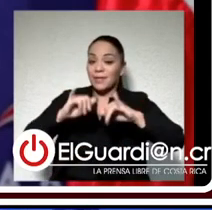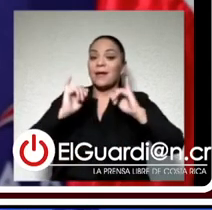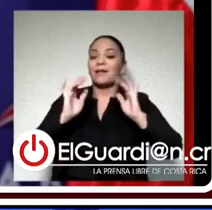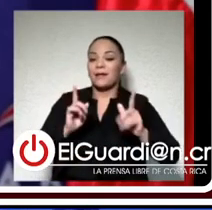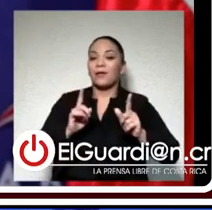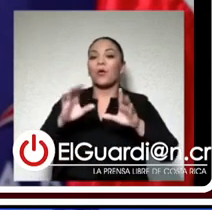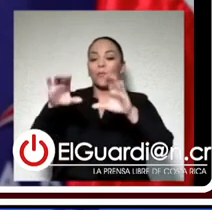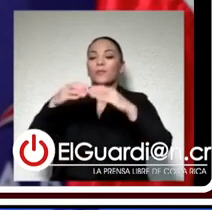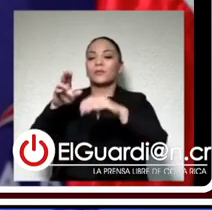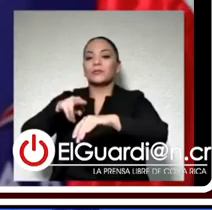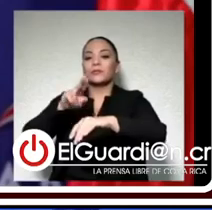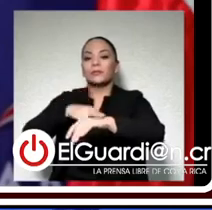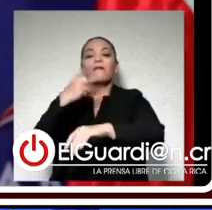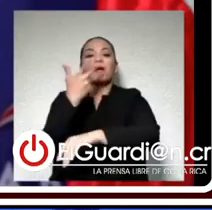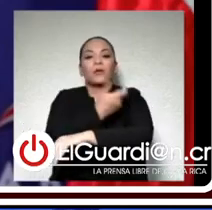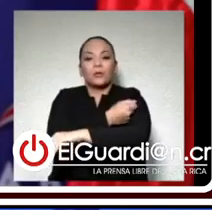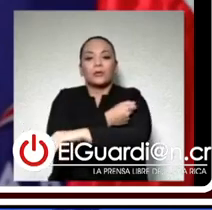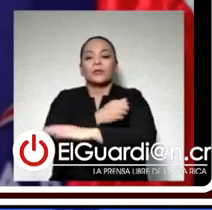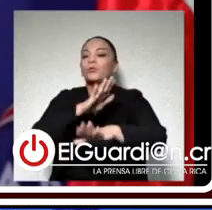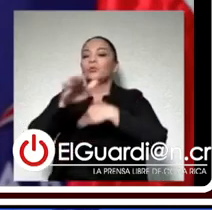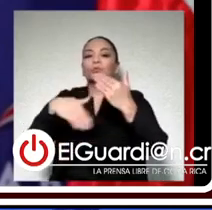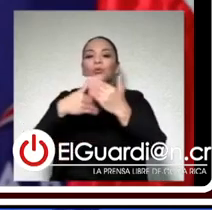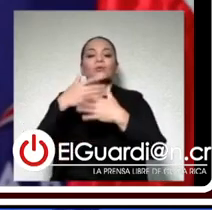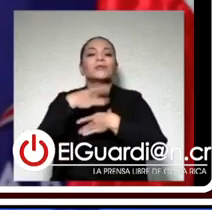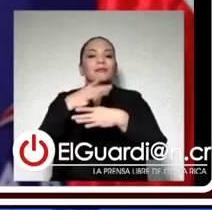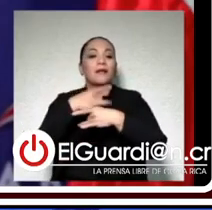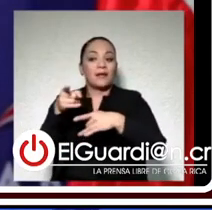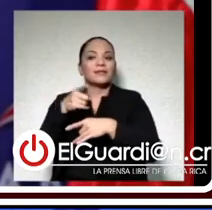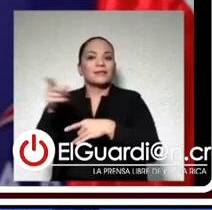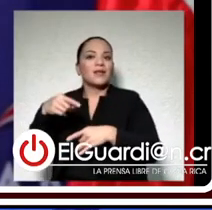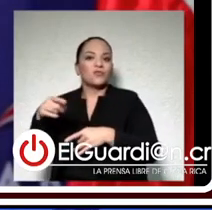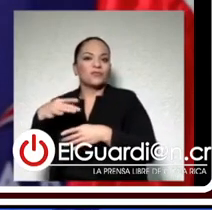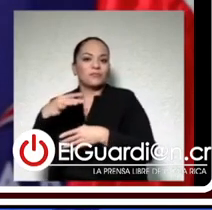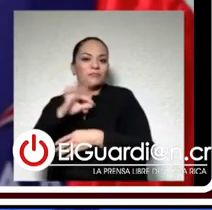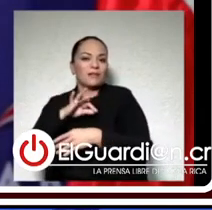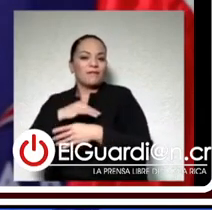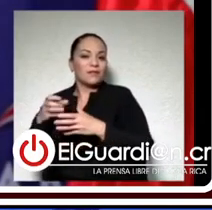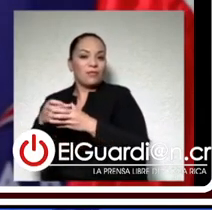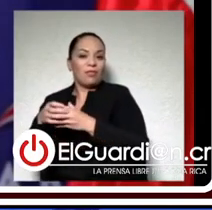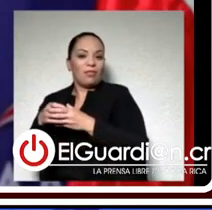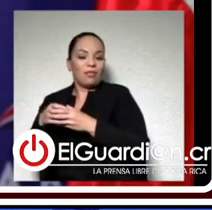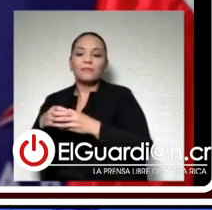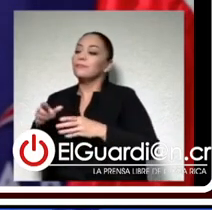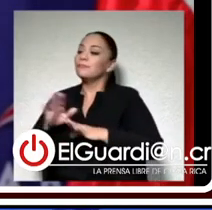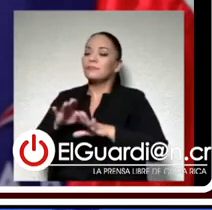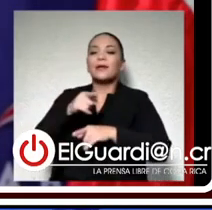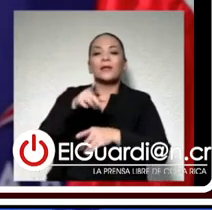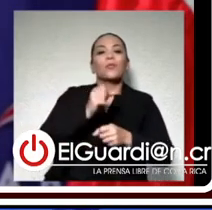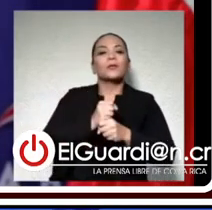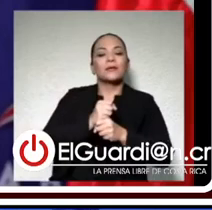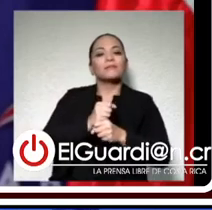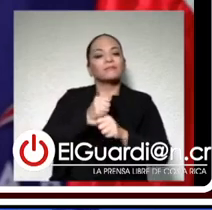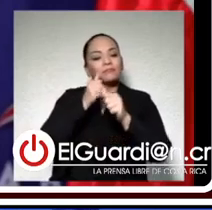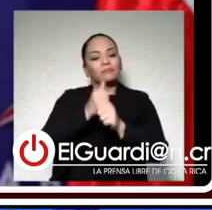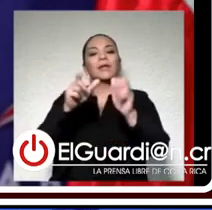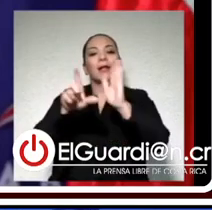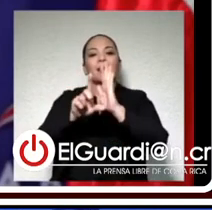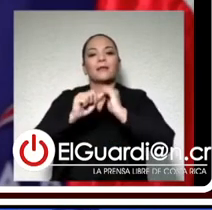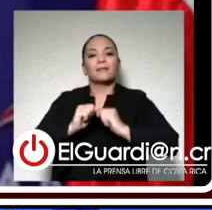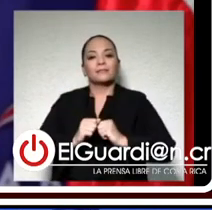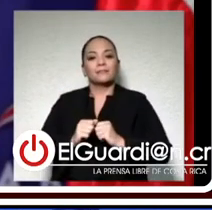a pesar de la Comisión Nacional de Vacunas y todos los intereses que ha habido detrás de esos, dentro del marco de la ley que no hemos